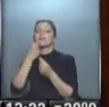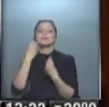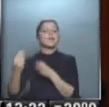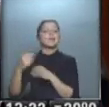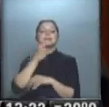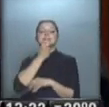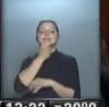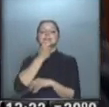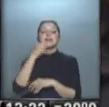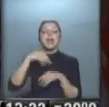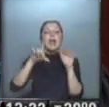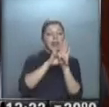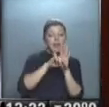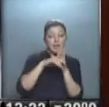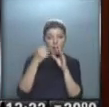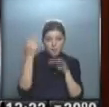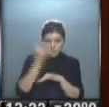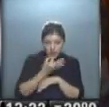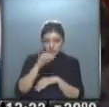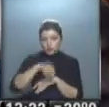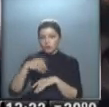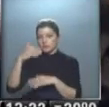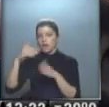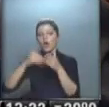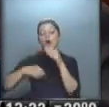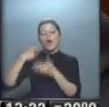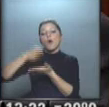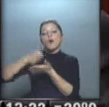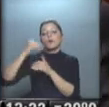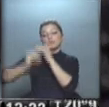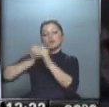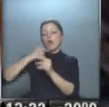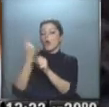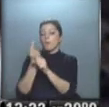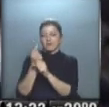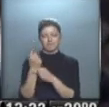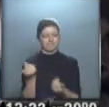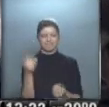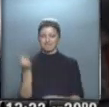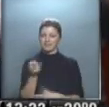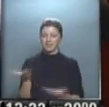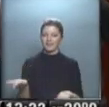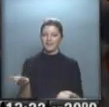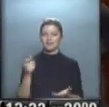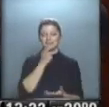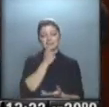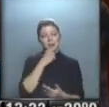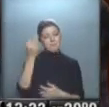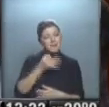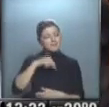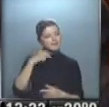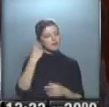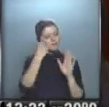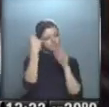se aplica la ley. Eso es falso de toda falsedad. Había un montón de filminas más, pensábamos que eran 15 minutos. La verdad es que si uno va viendo, todos